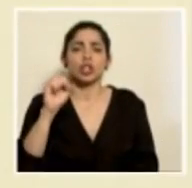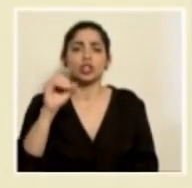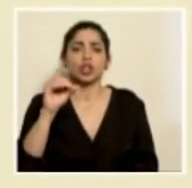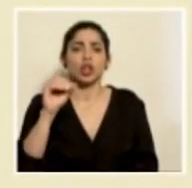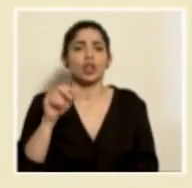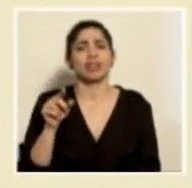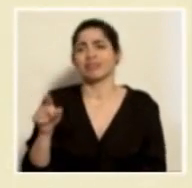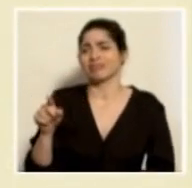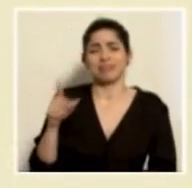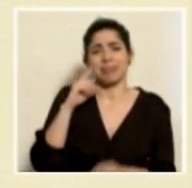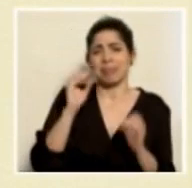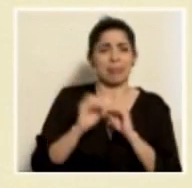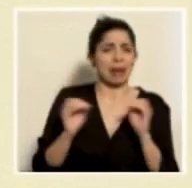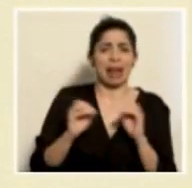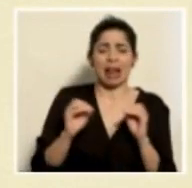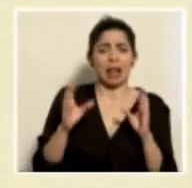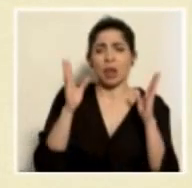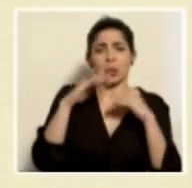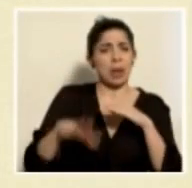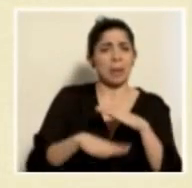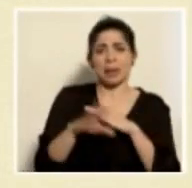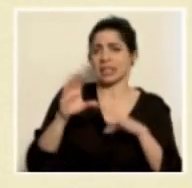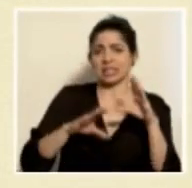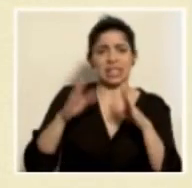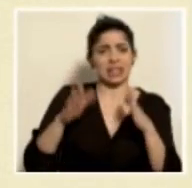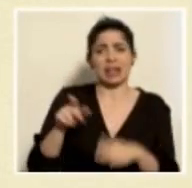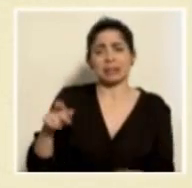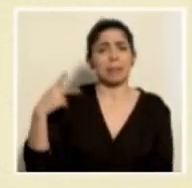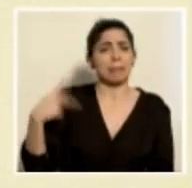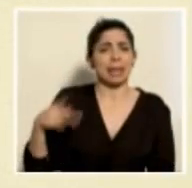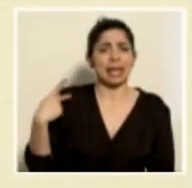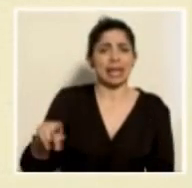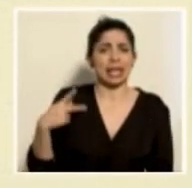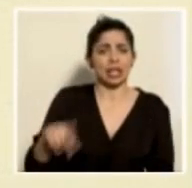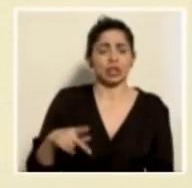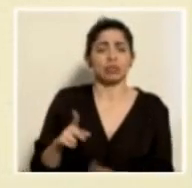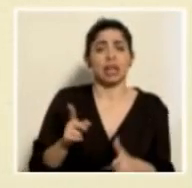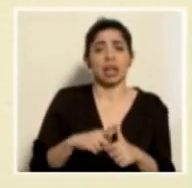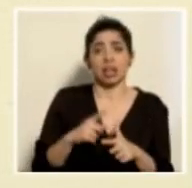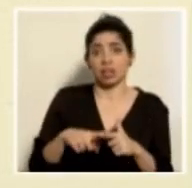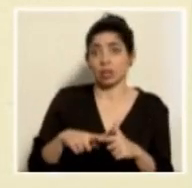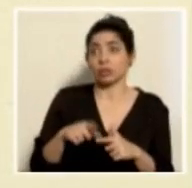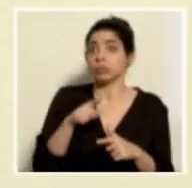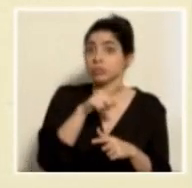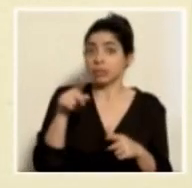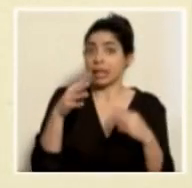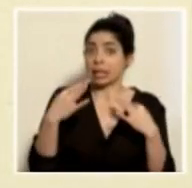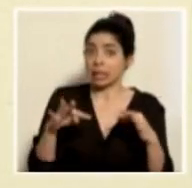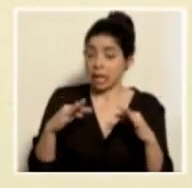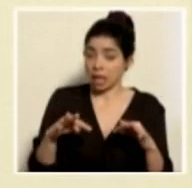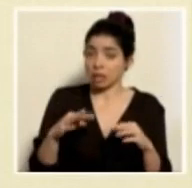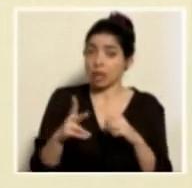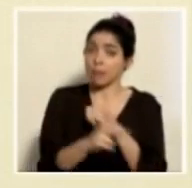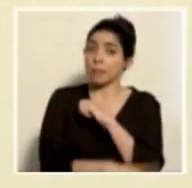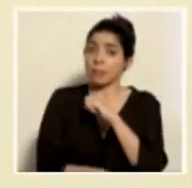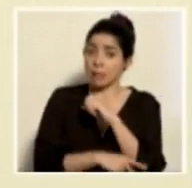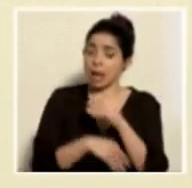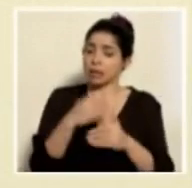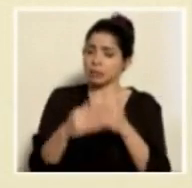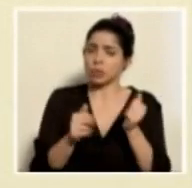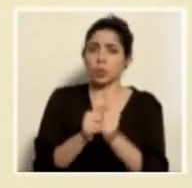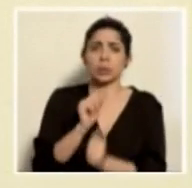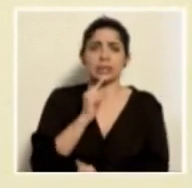para nada, eso no tiene ningún fundamento científico y más bien es un peligro. Así que yo creo que aquí de verdad tratemos de avanzar como país de la forma más